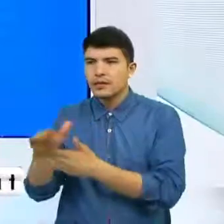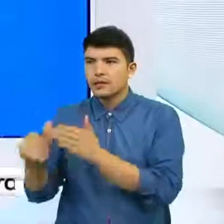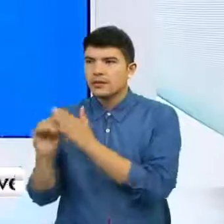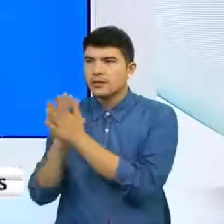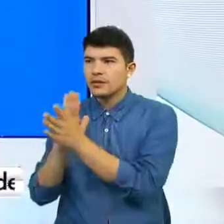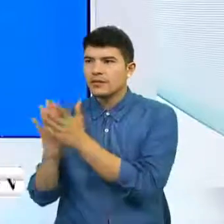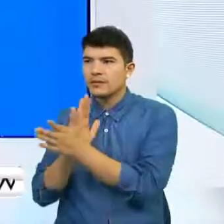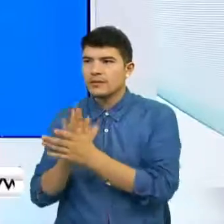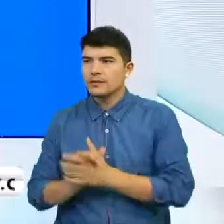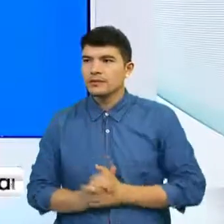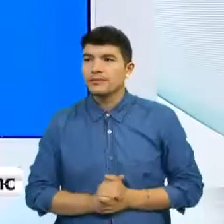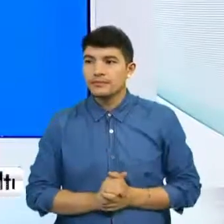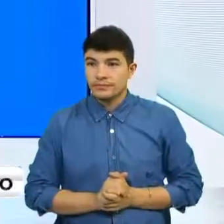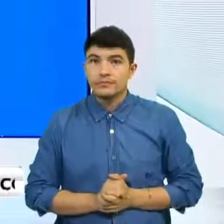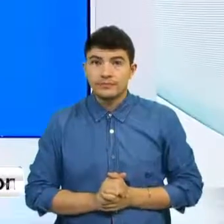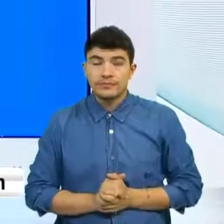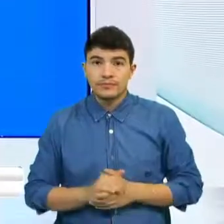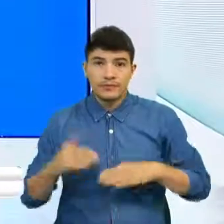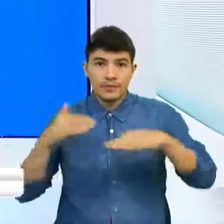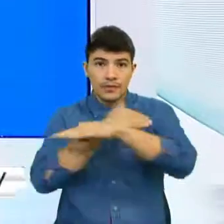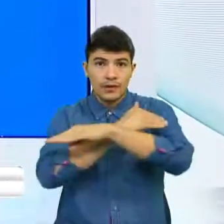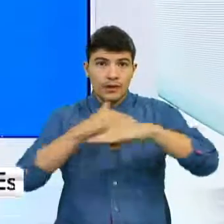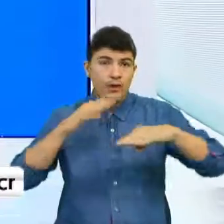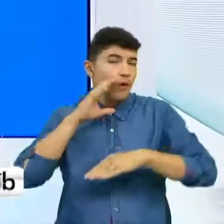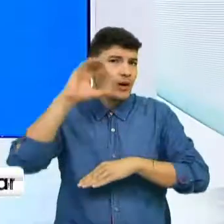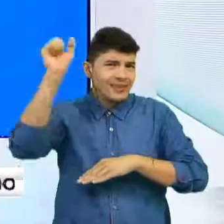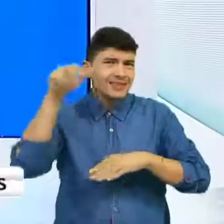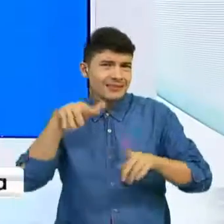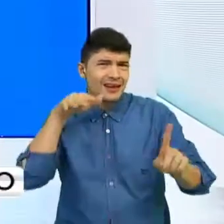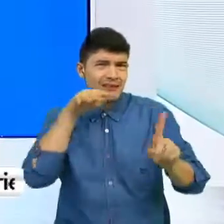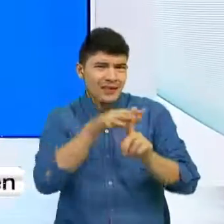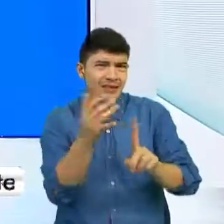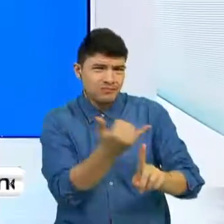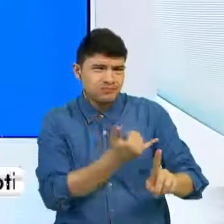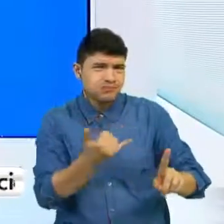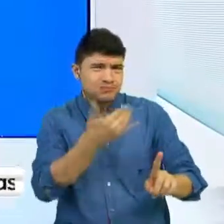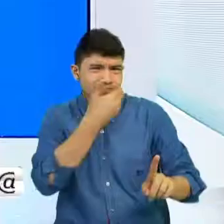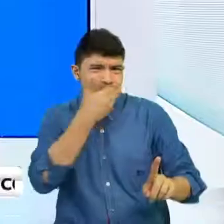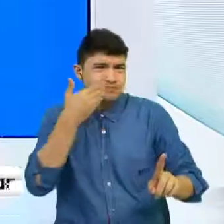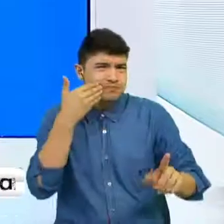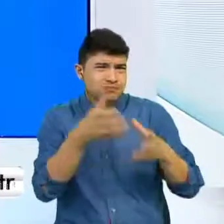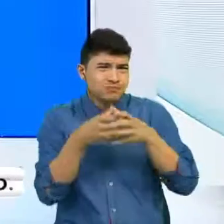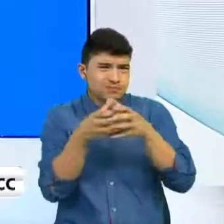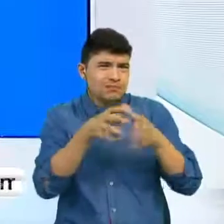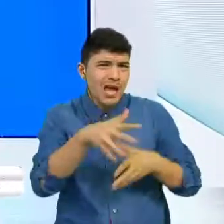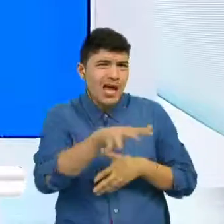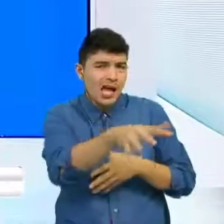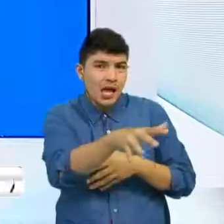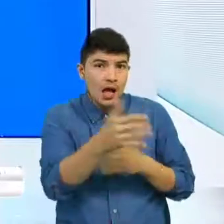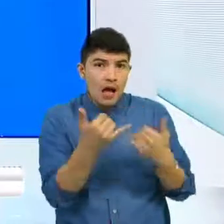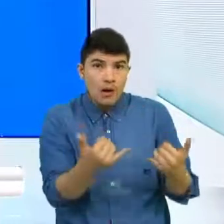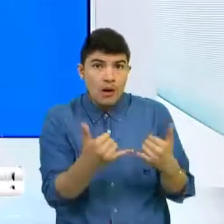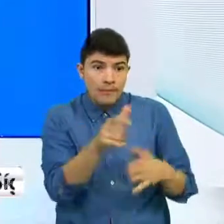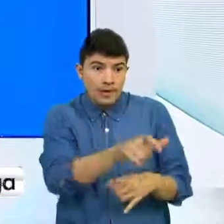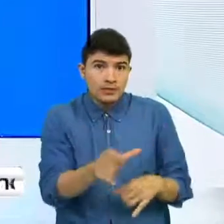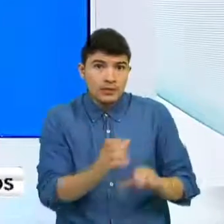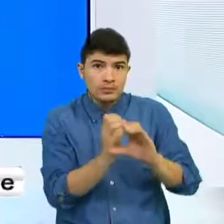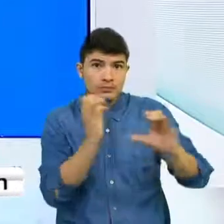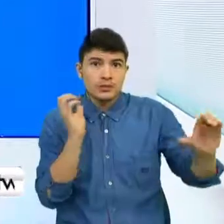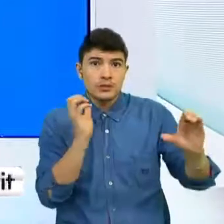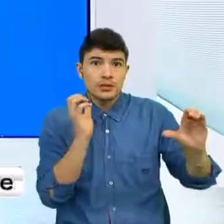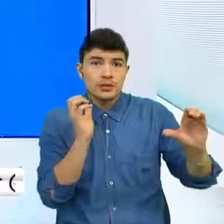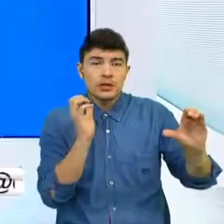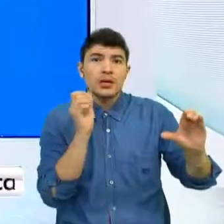y nuevamente las vidas de la provincia de ocaña se ven afectadas por la presencia de delincuentes comunes en esta oportunidad pasajeros de un bus intermunicipal